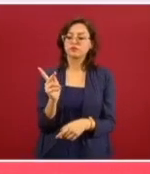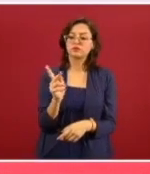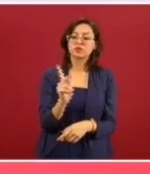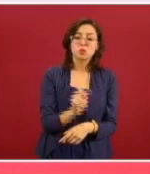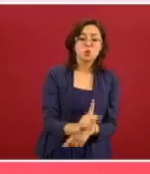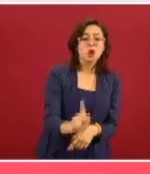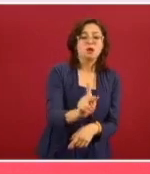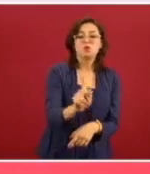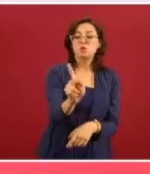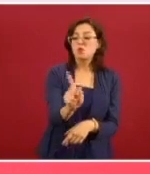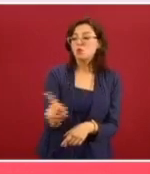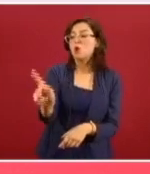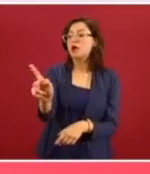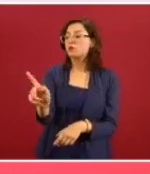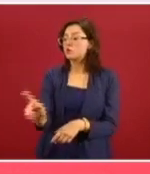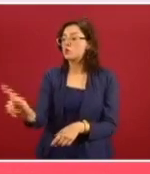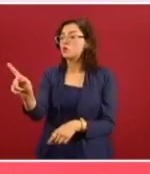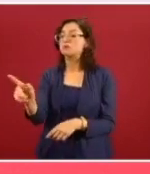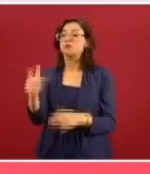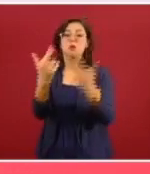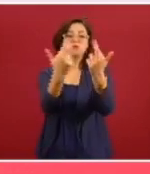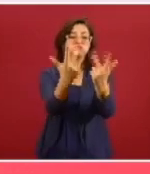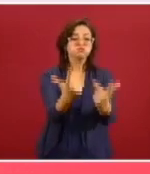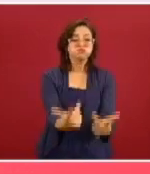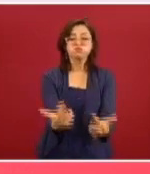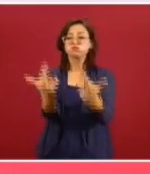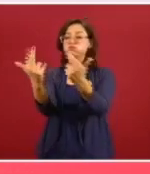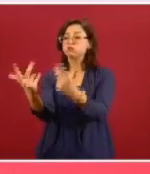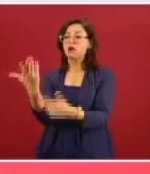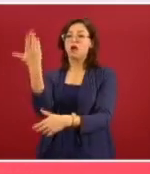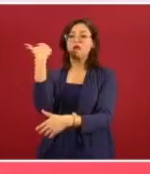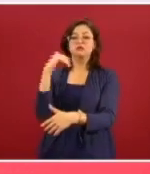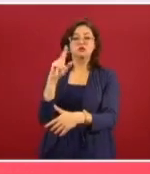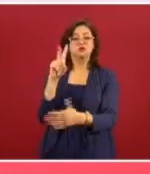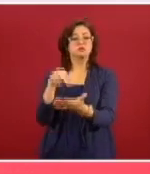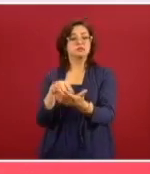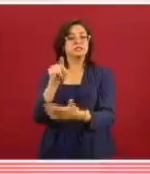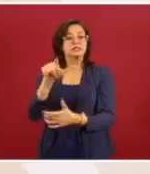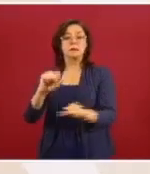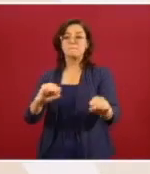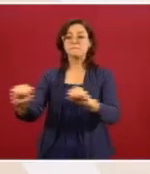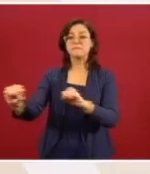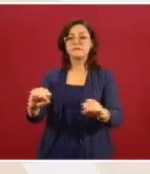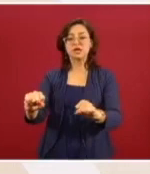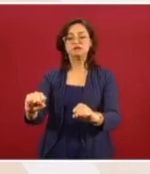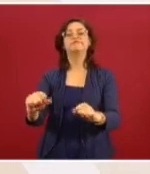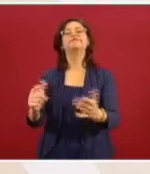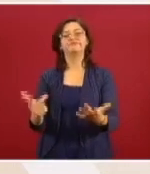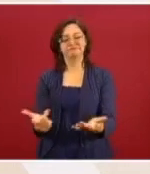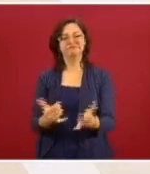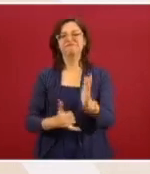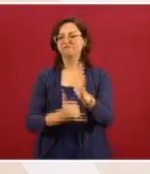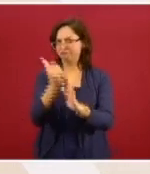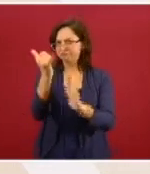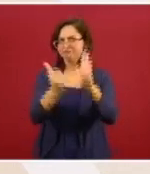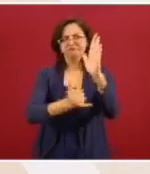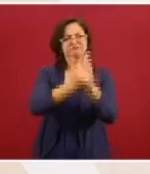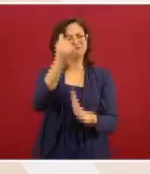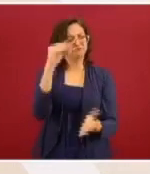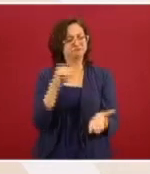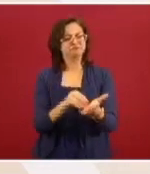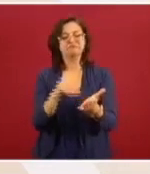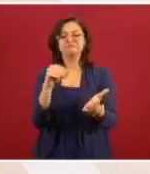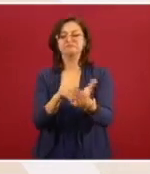afectados por los sismos de 2017, y hemos mejorado los